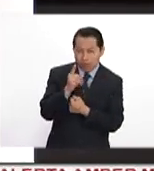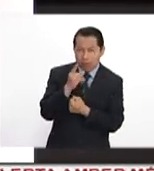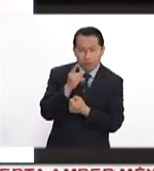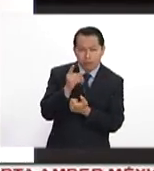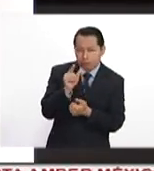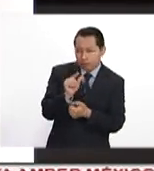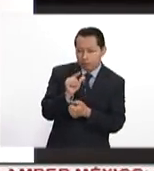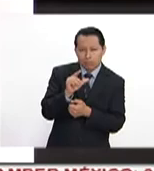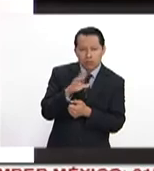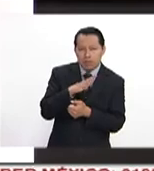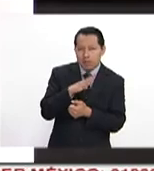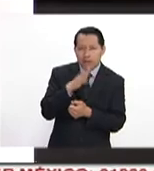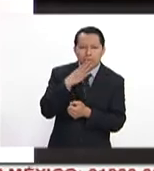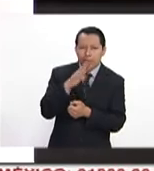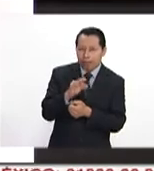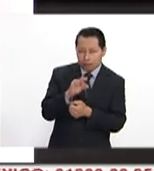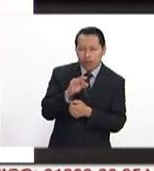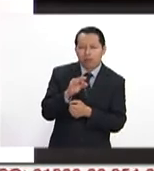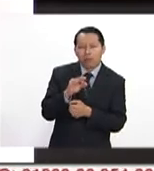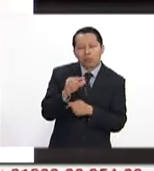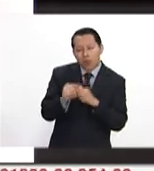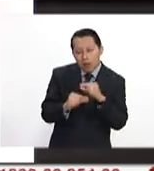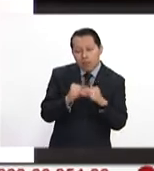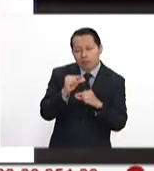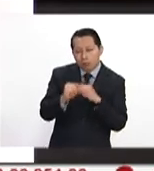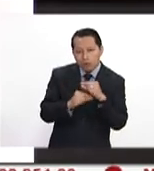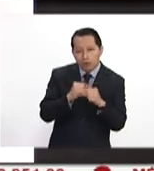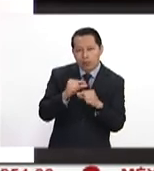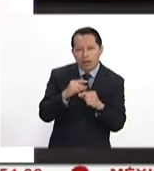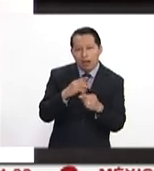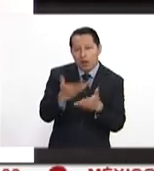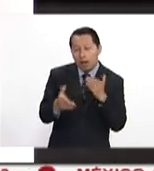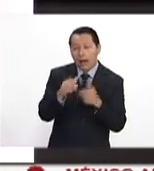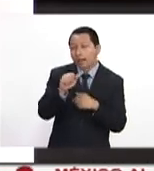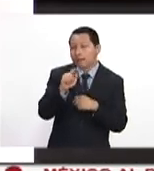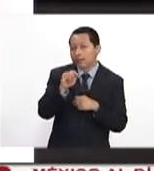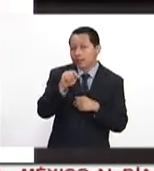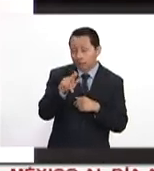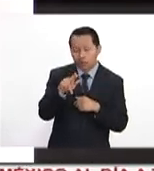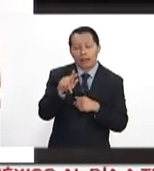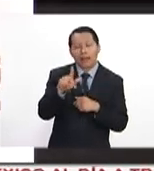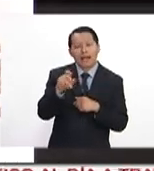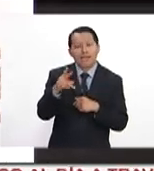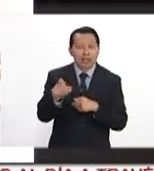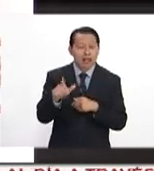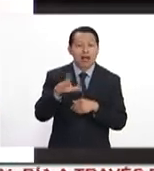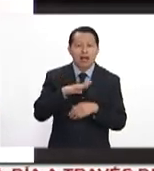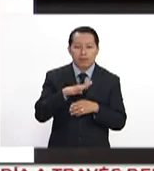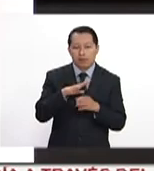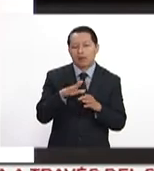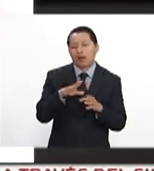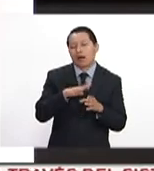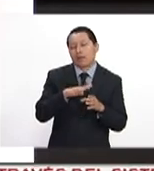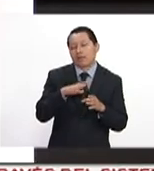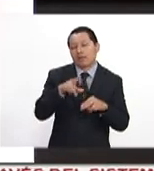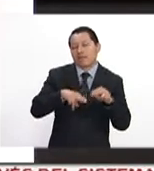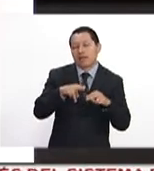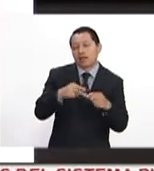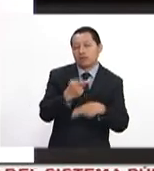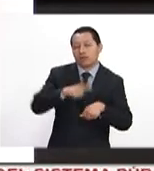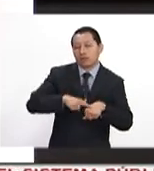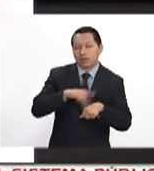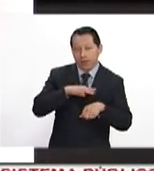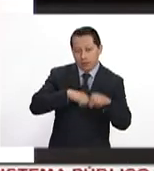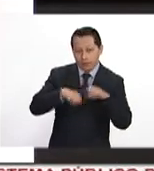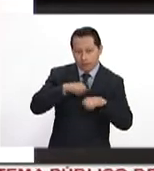empresas en la ejecución, y fue evolucionando a lo que es ahora StoreLevel. Lo que hacemos es que les damos visibilidad a nivel nacional a